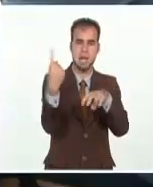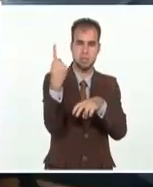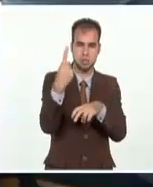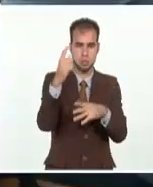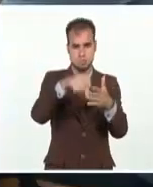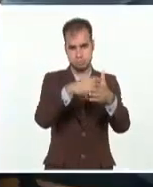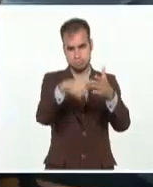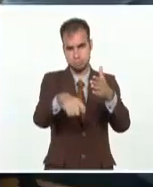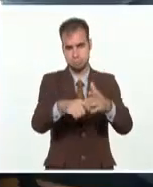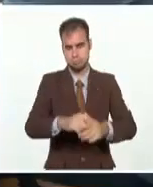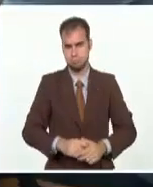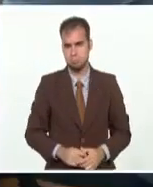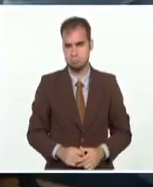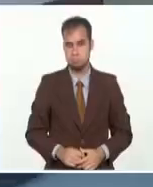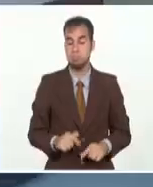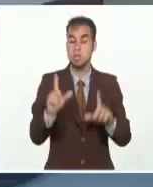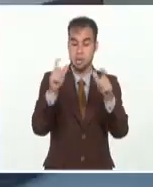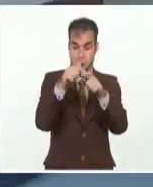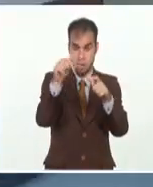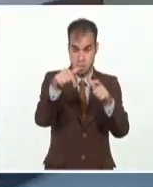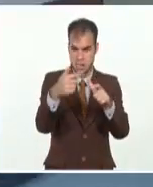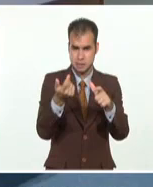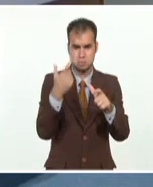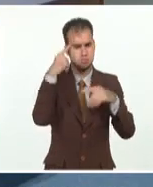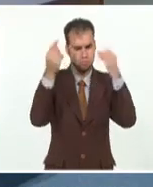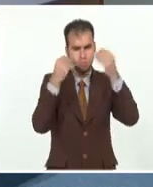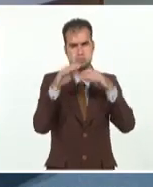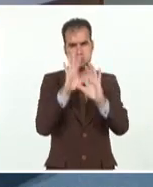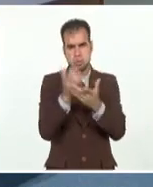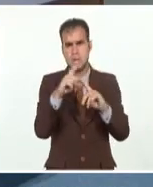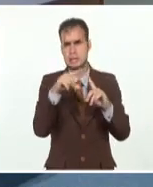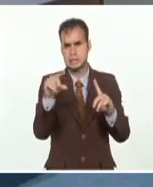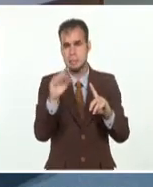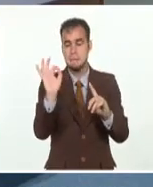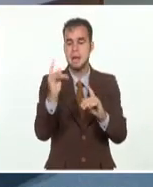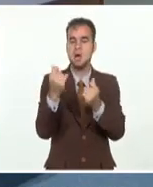En la reunión se examinaron igualmente temas del acontecer económico de nuestro país.